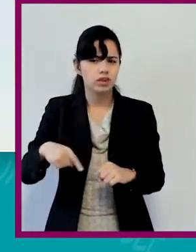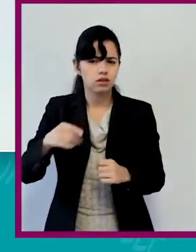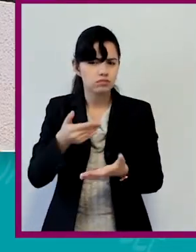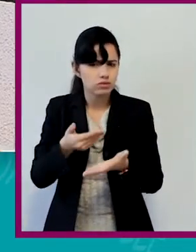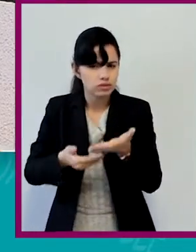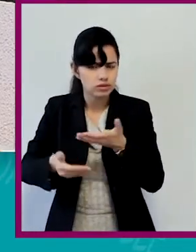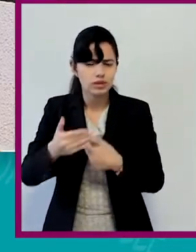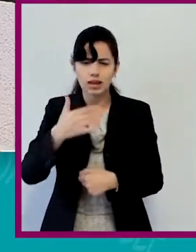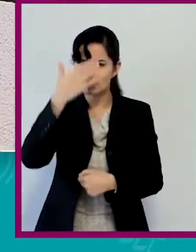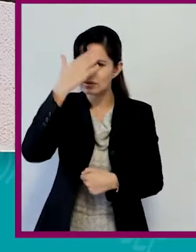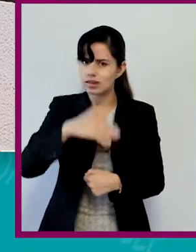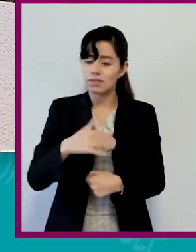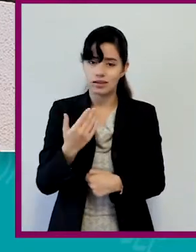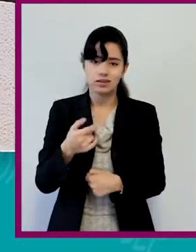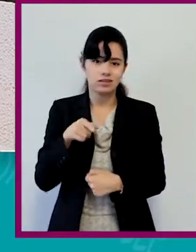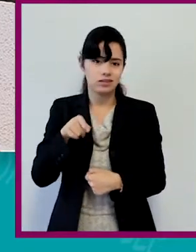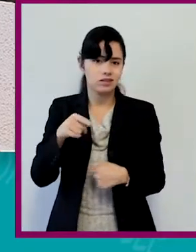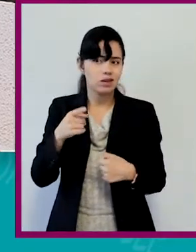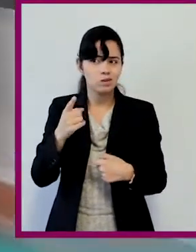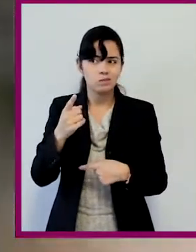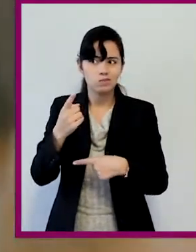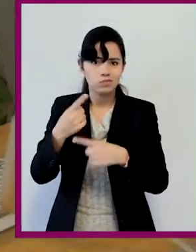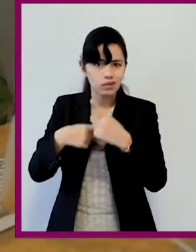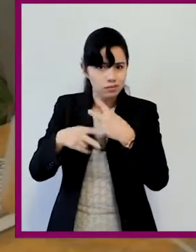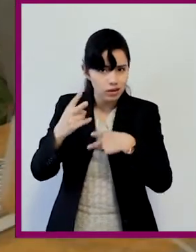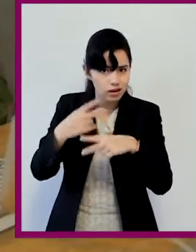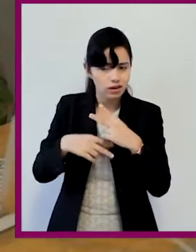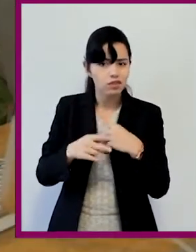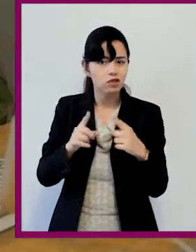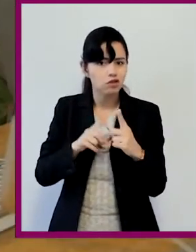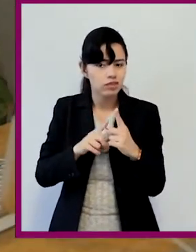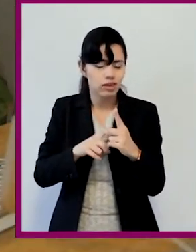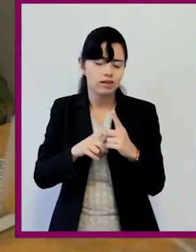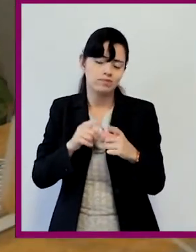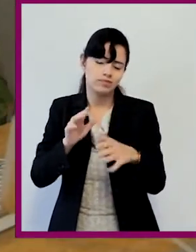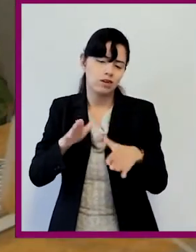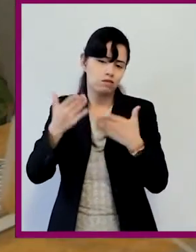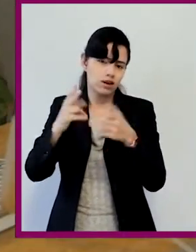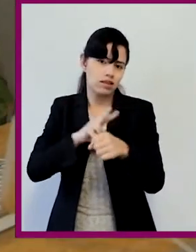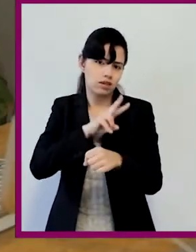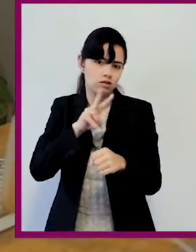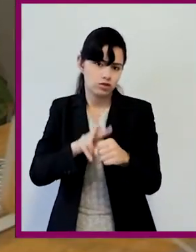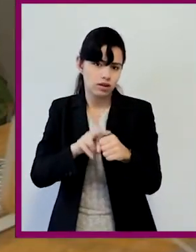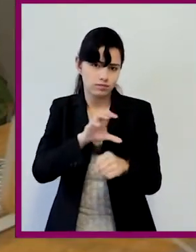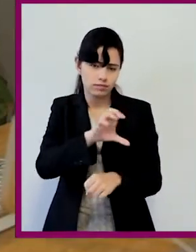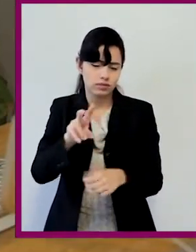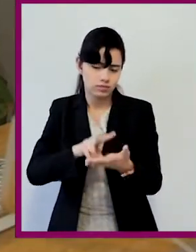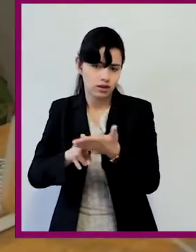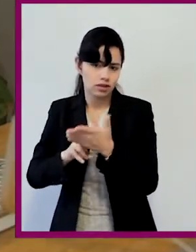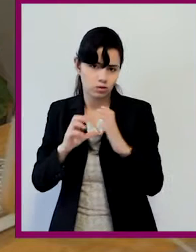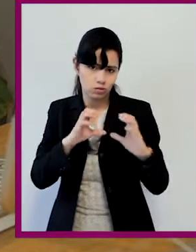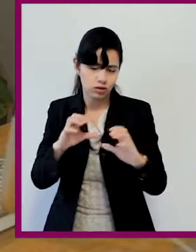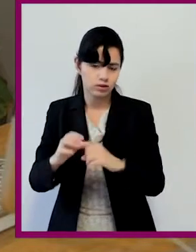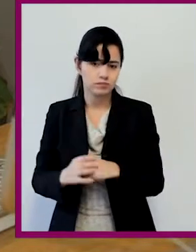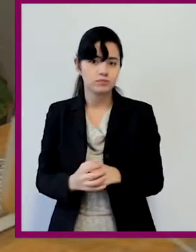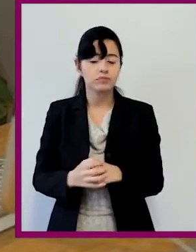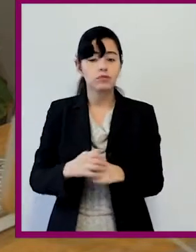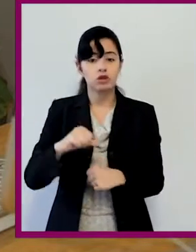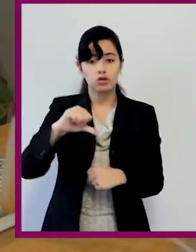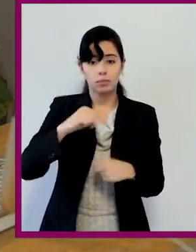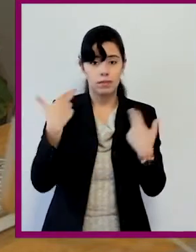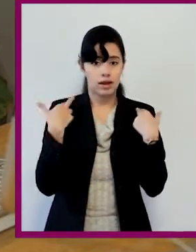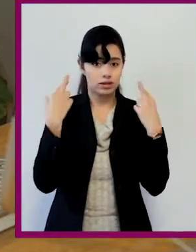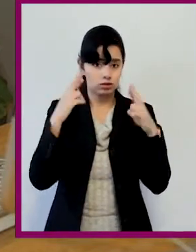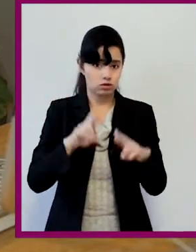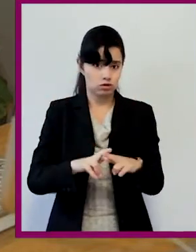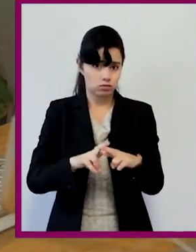para transformarla para poder sobrevivir. Nos encontramos con el maestro David Fernández Dávalos, exdirector del Centro de